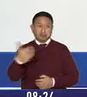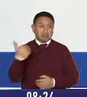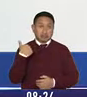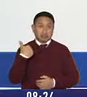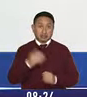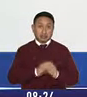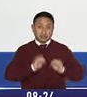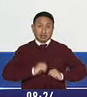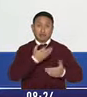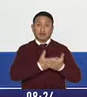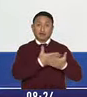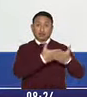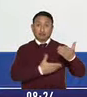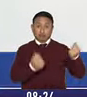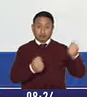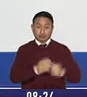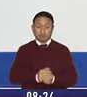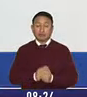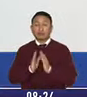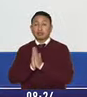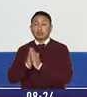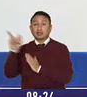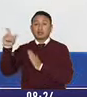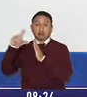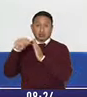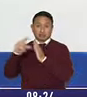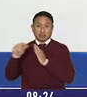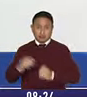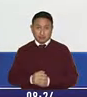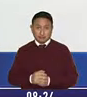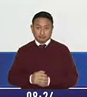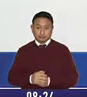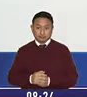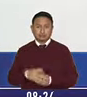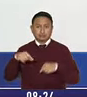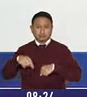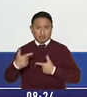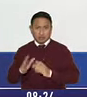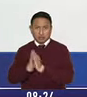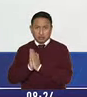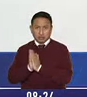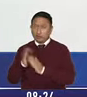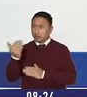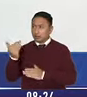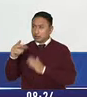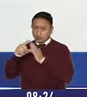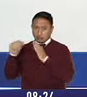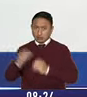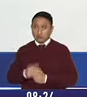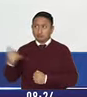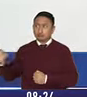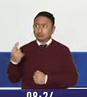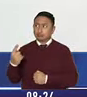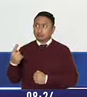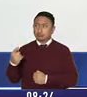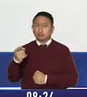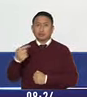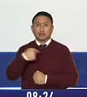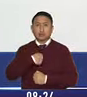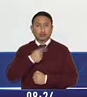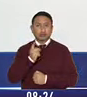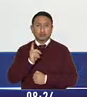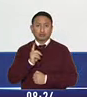catastro vehicular, se solicite al SRI. Hemos realizado el requerimiento al SRI y hemos tenido la respuesta del